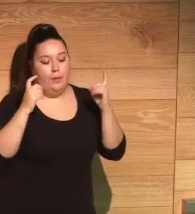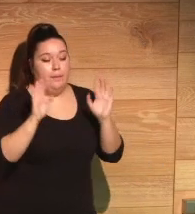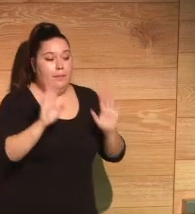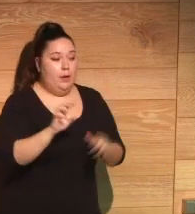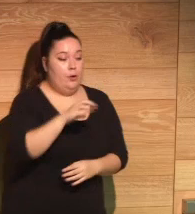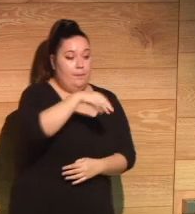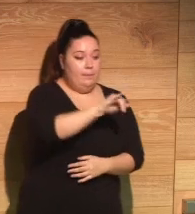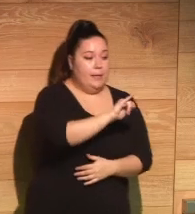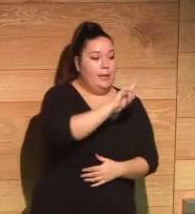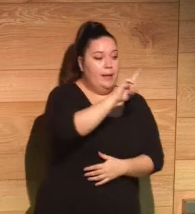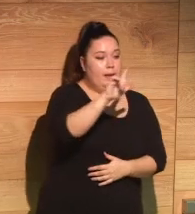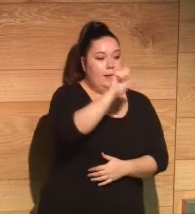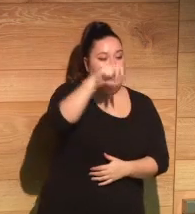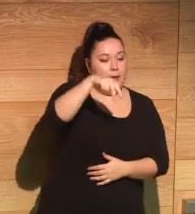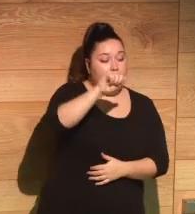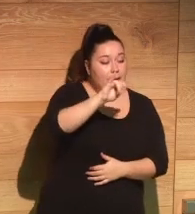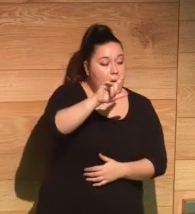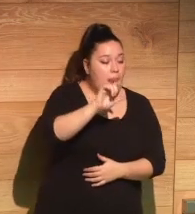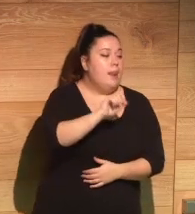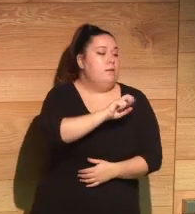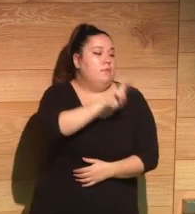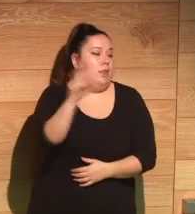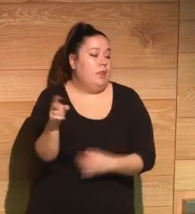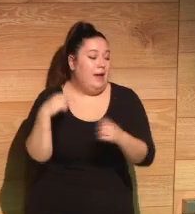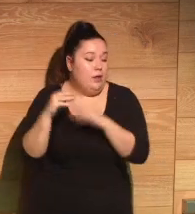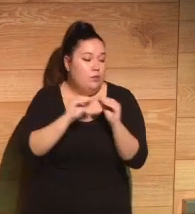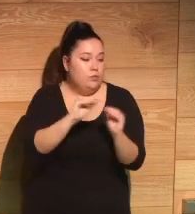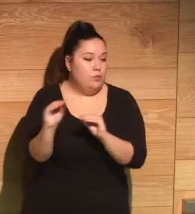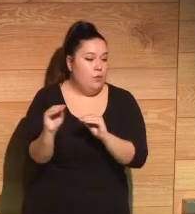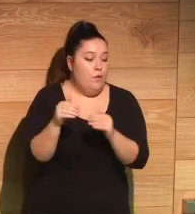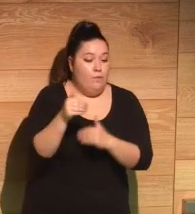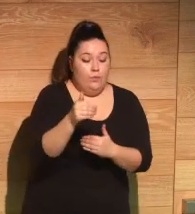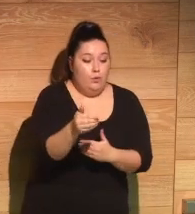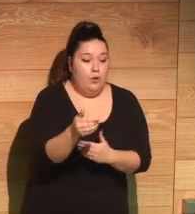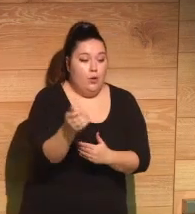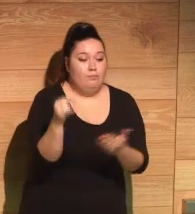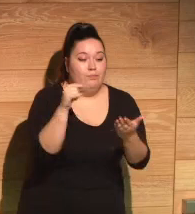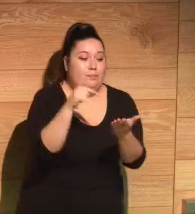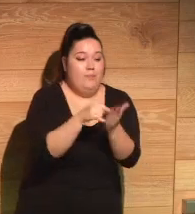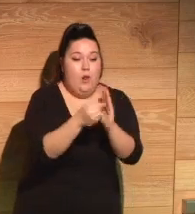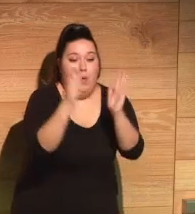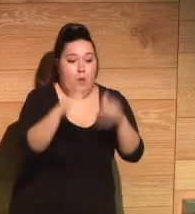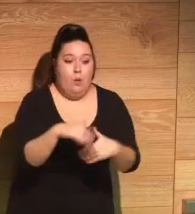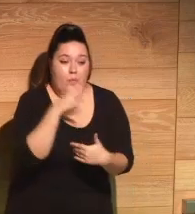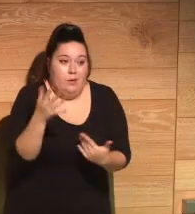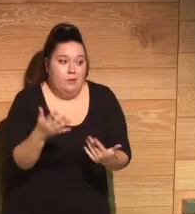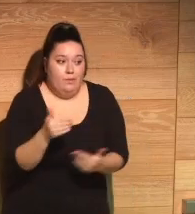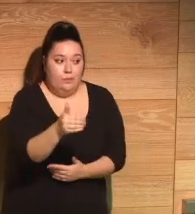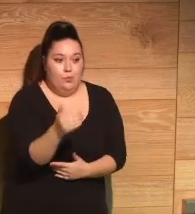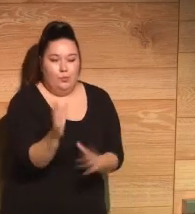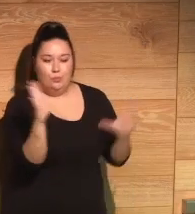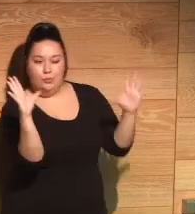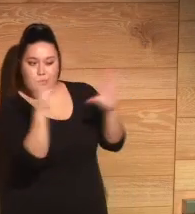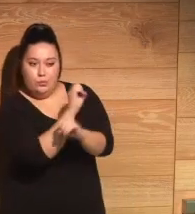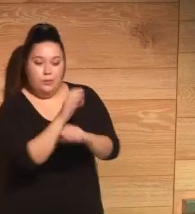millennials, centennials, Z, etcétera, no pueden planificar un futuro porque se ha vuelto prácticamente inexistente o muy precario. Y los millennials, por otro